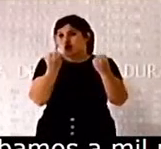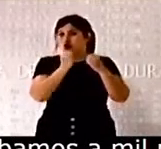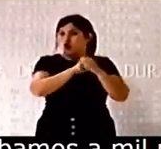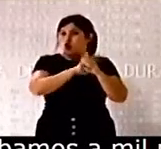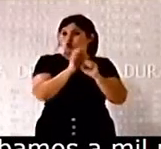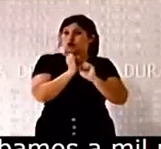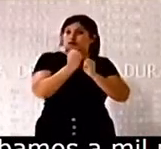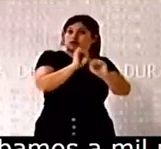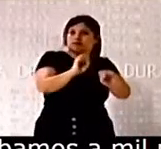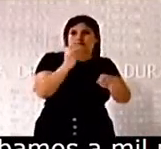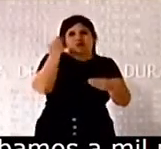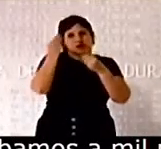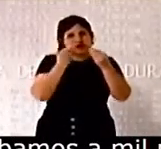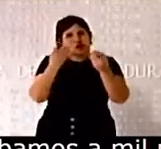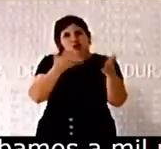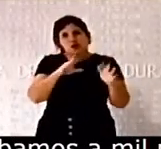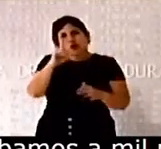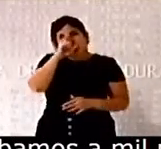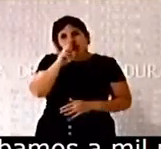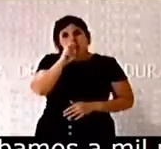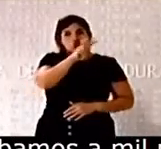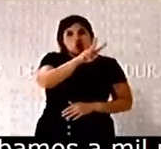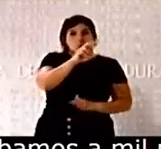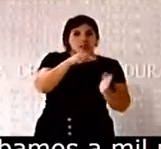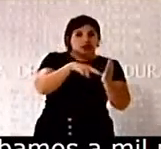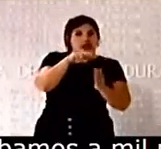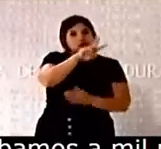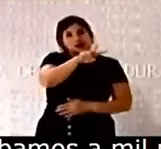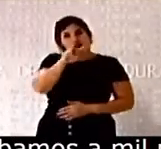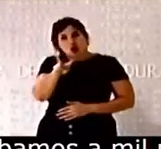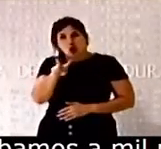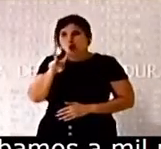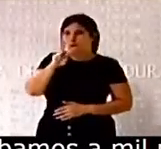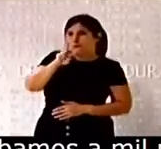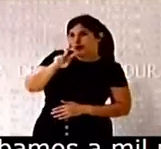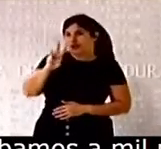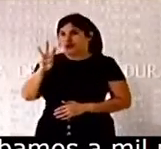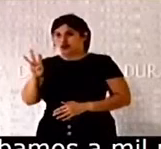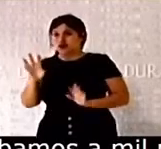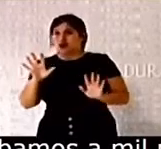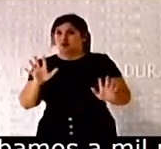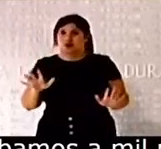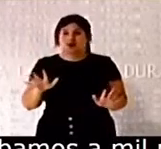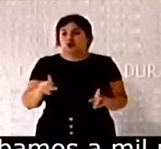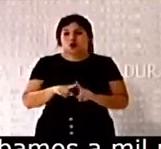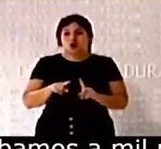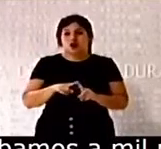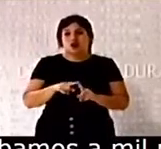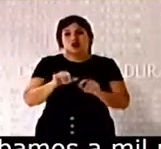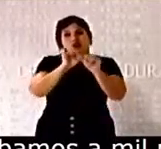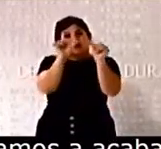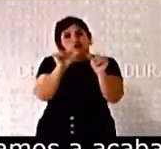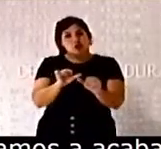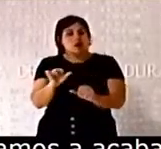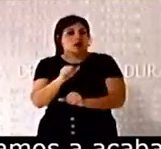año 2022-2023. Y les comentaba, es que el ritmo de vacunación no va a ser el mismo. Es que